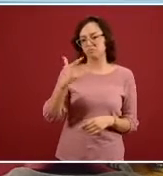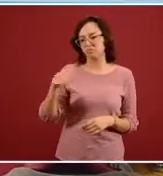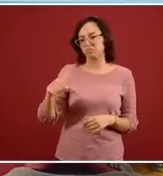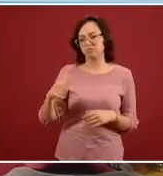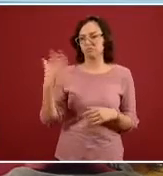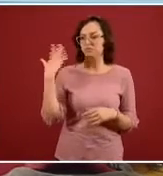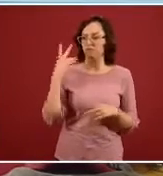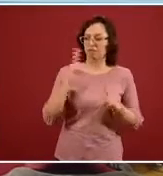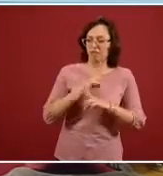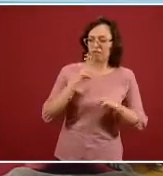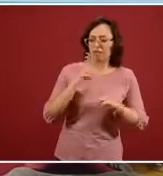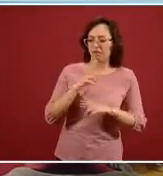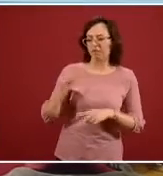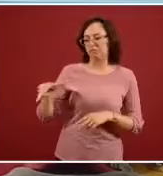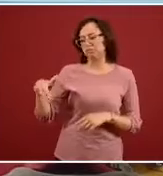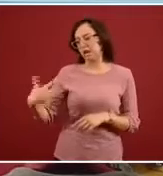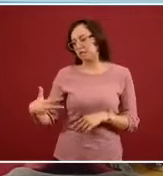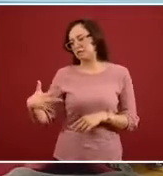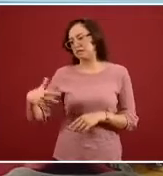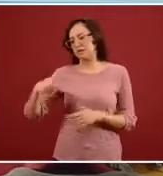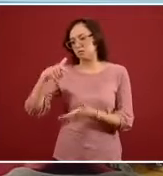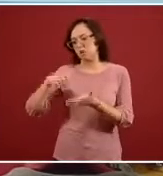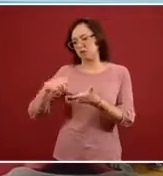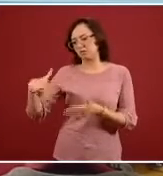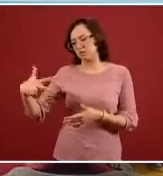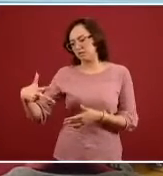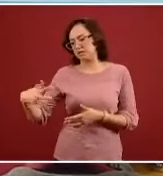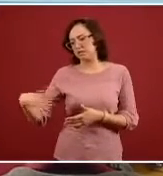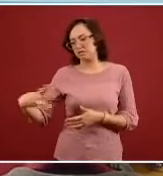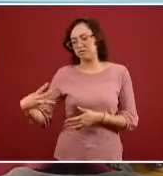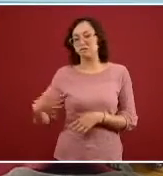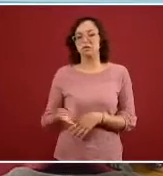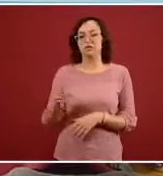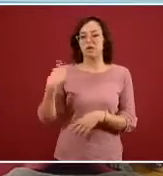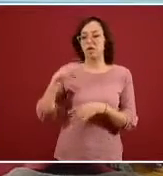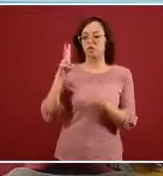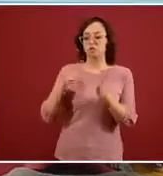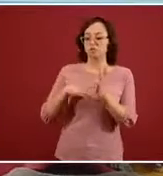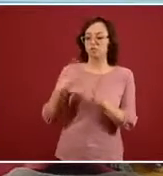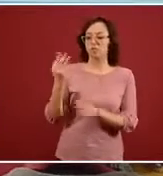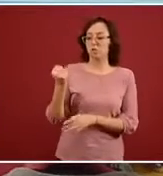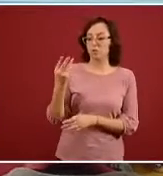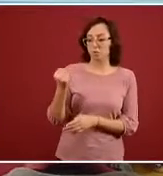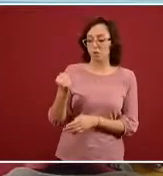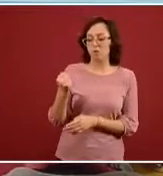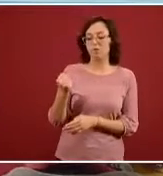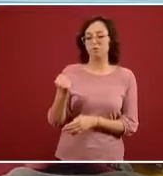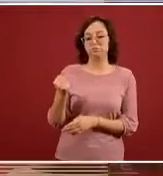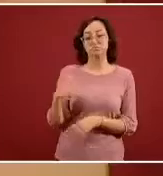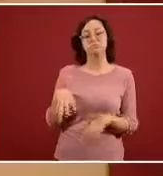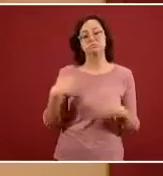13. Y la influenza, la epidemia de influenza de 2009, fue la que convirtió a esta